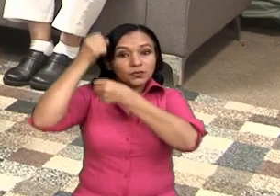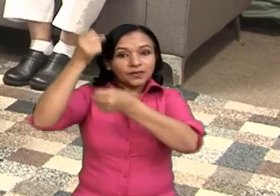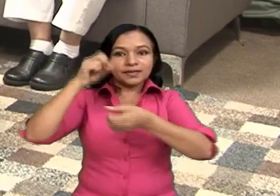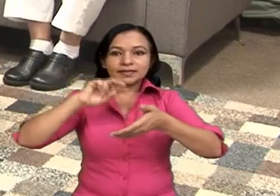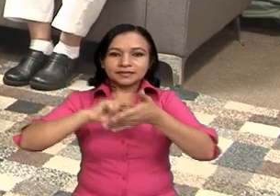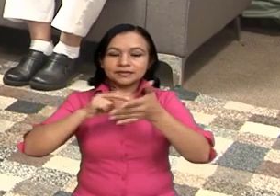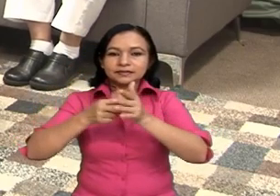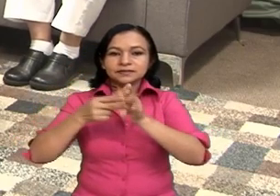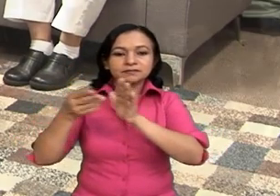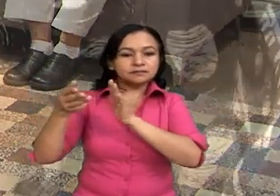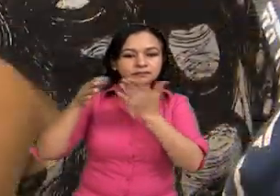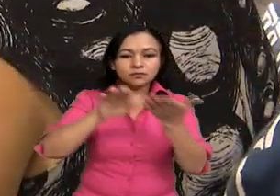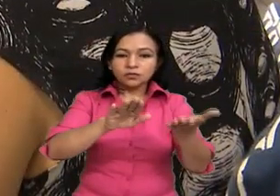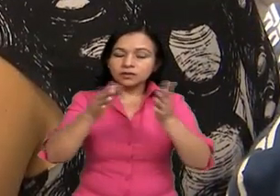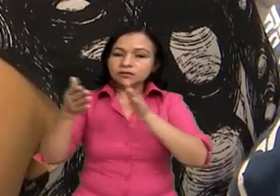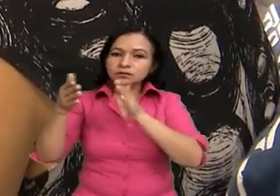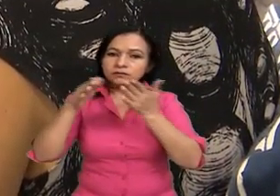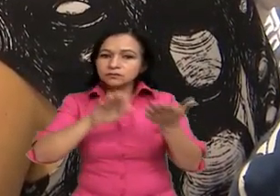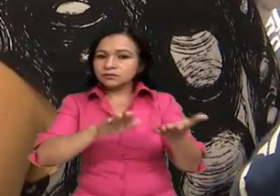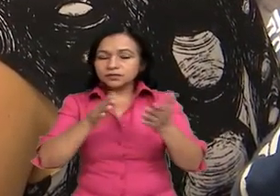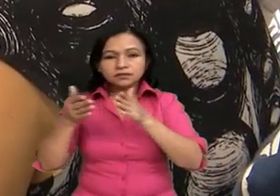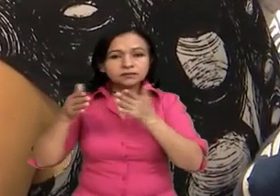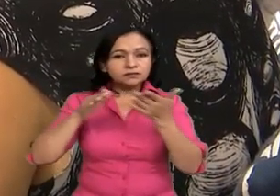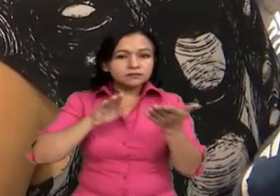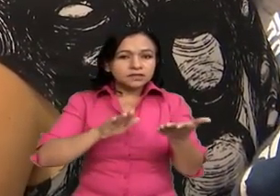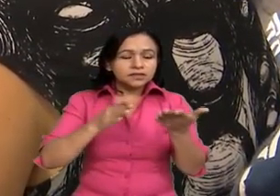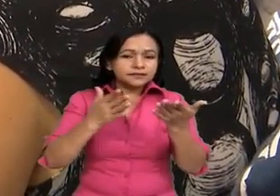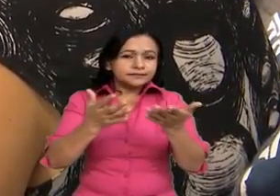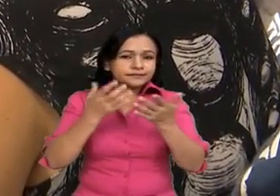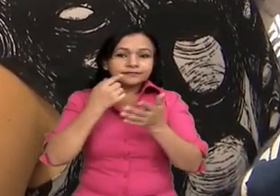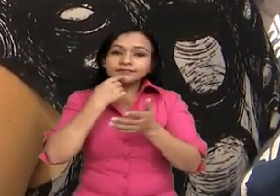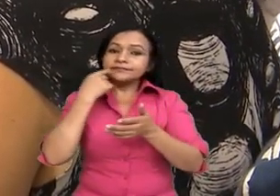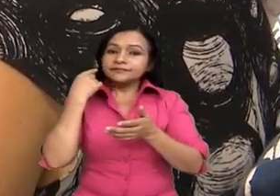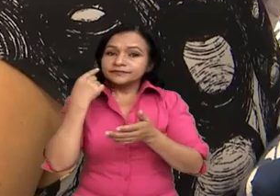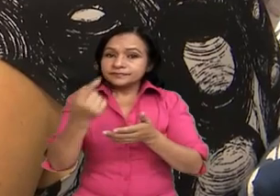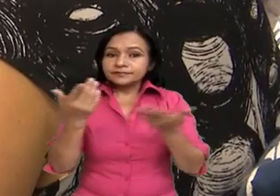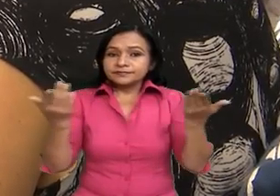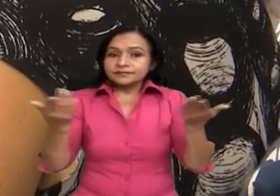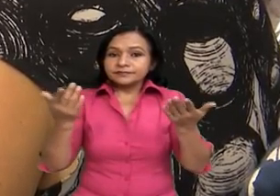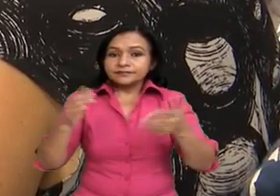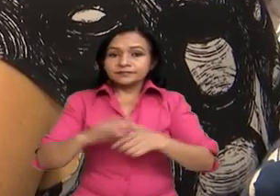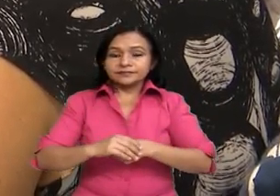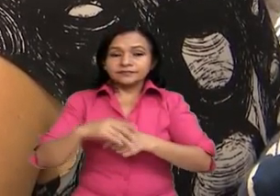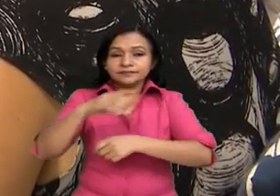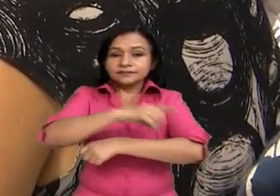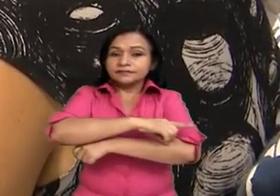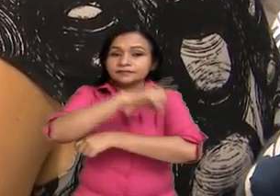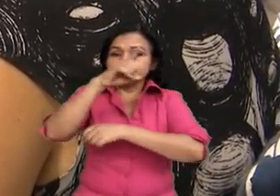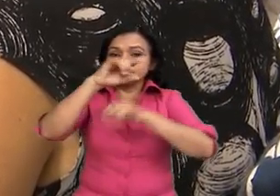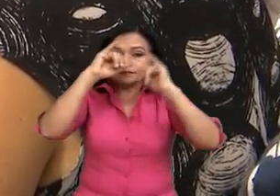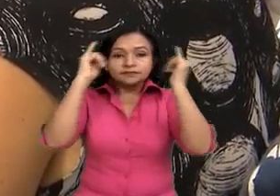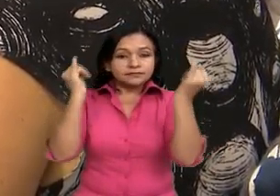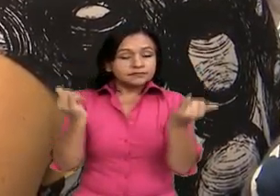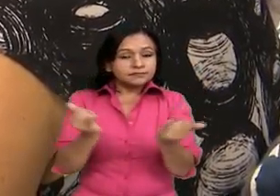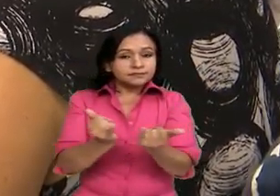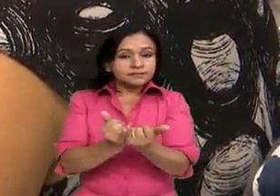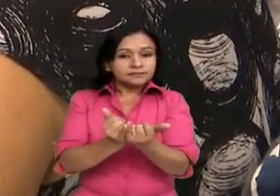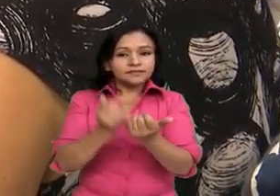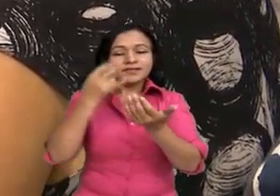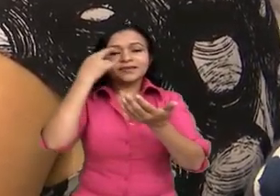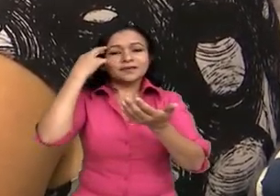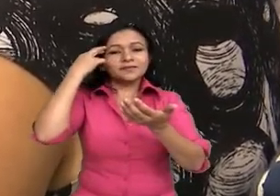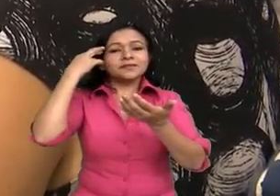la muerte, y no quisiera obviar esa parte, el Día Internacional de la Mujer se celebra en principio para